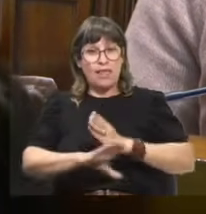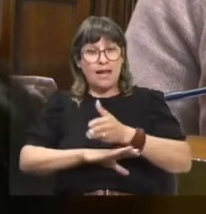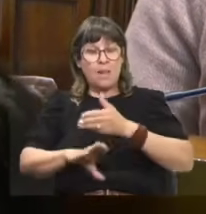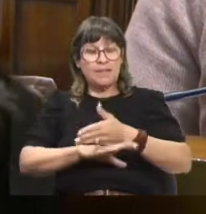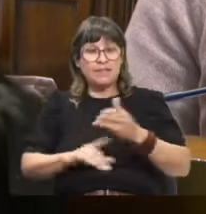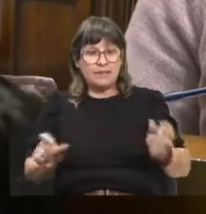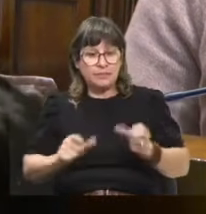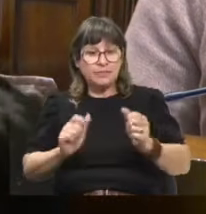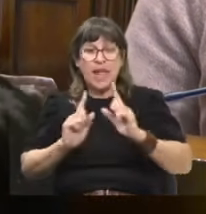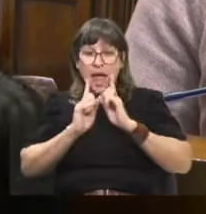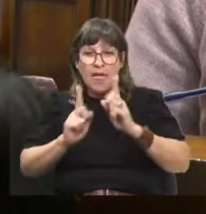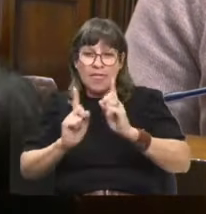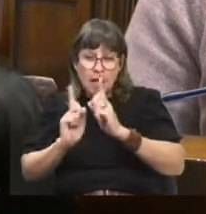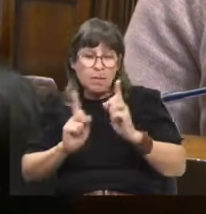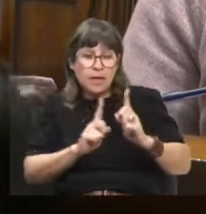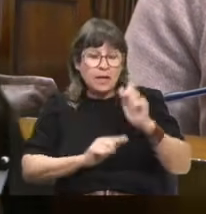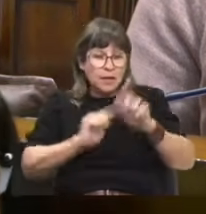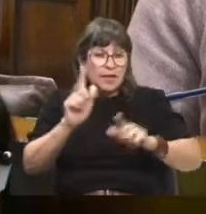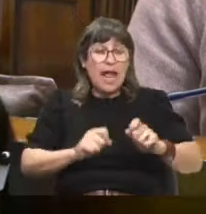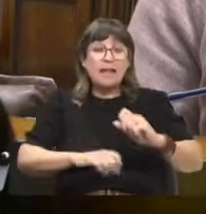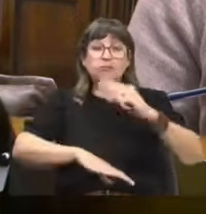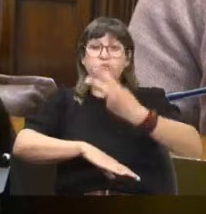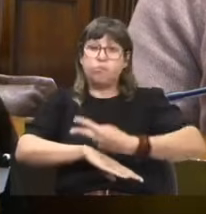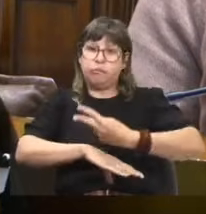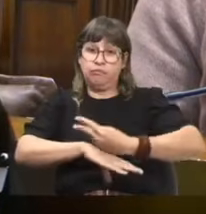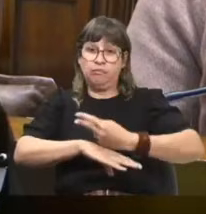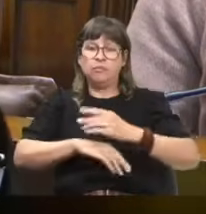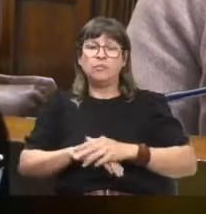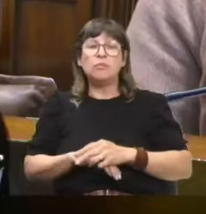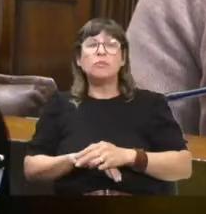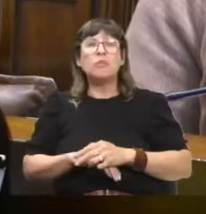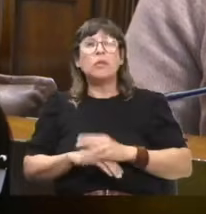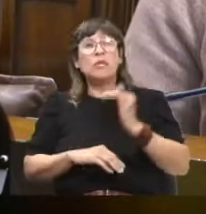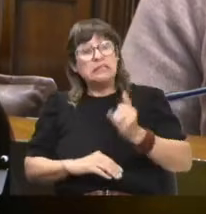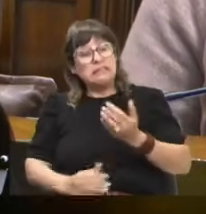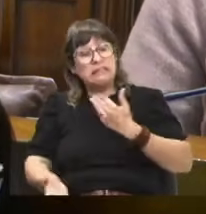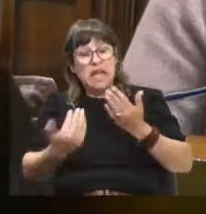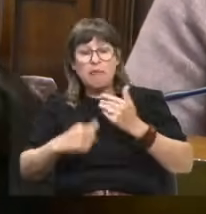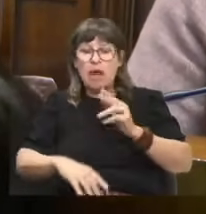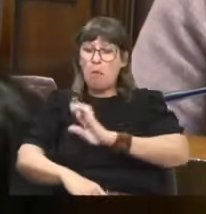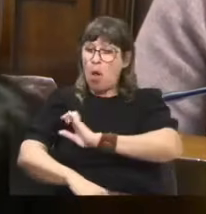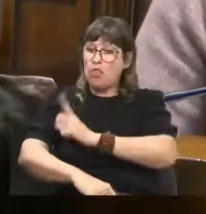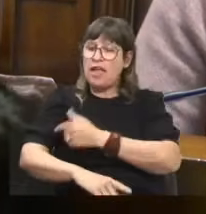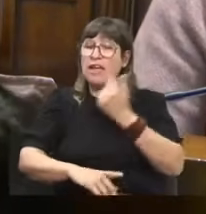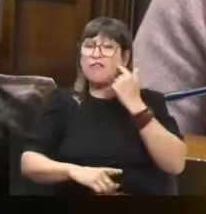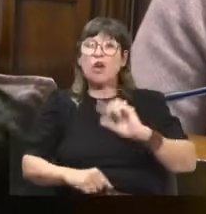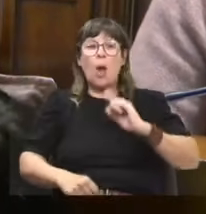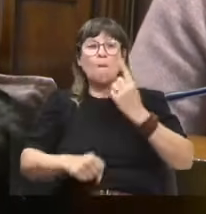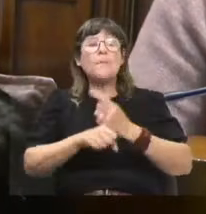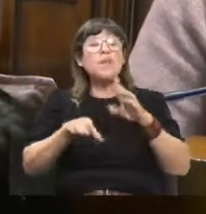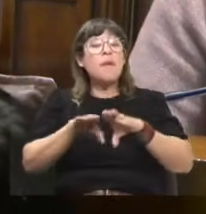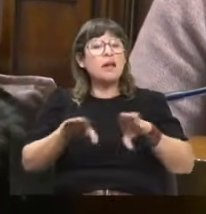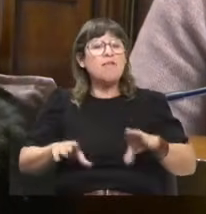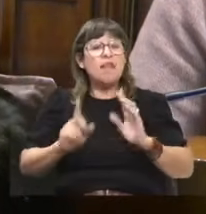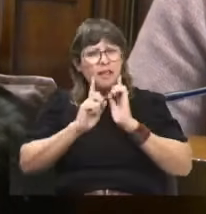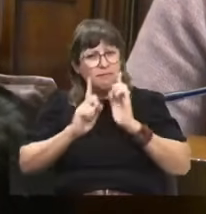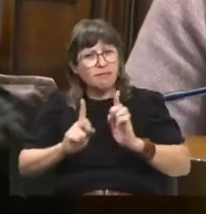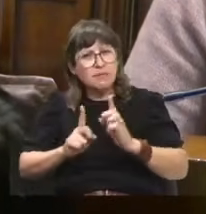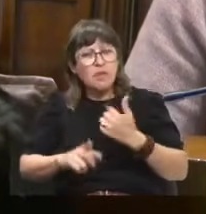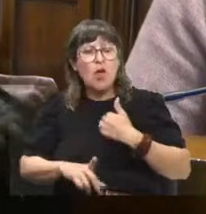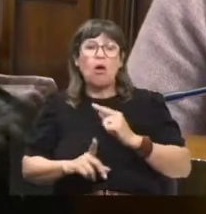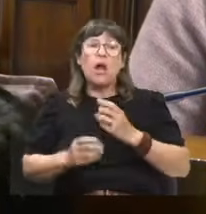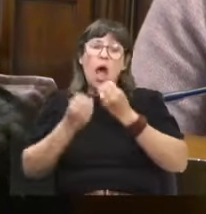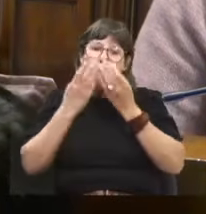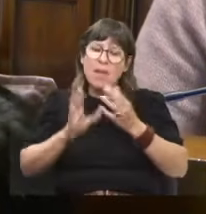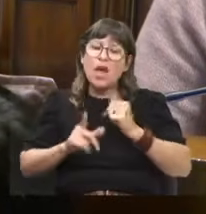en la atención de personas en situación de calle. Si hablamos del fortalecimiento del primer nivel de atención, se ha mejorado